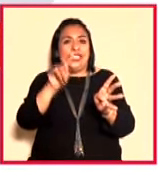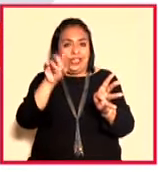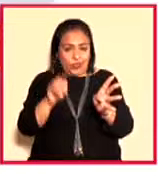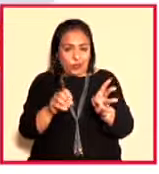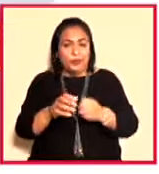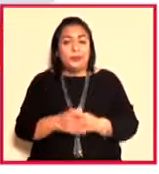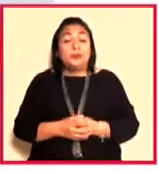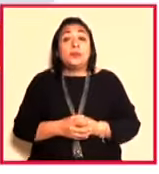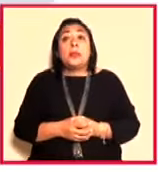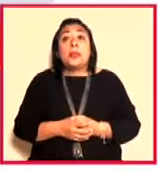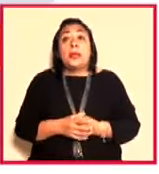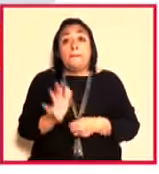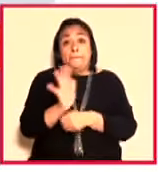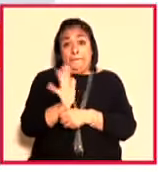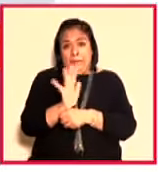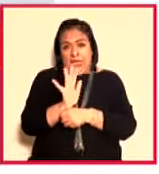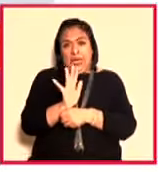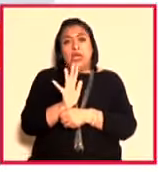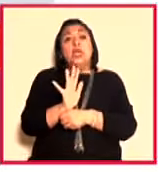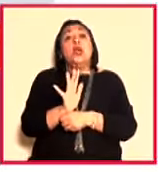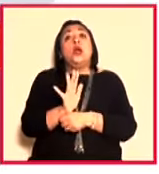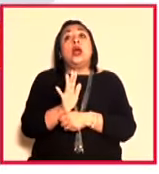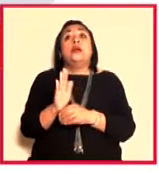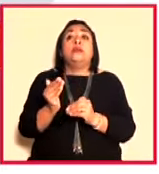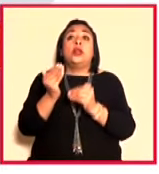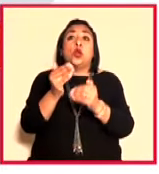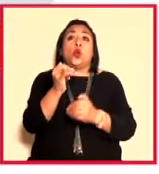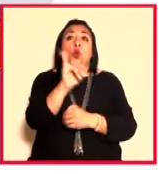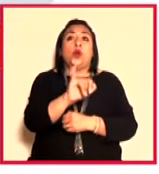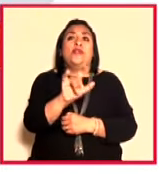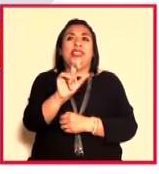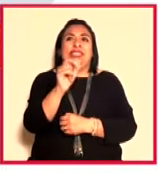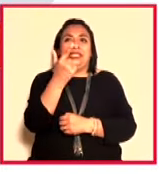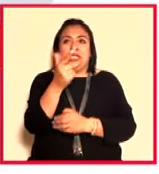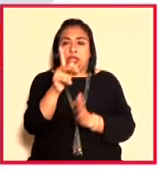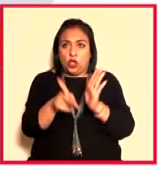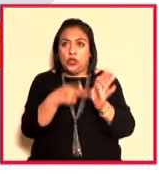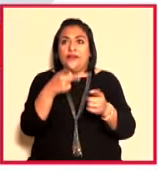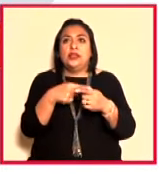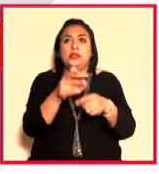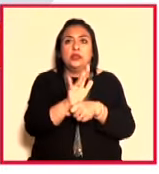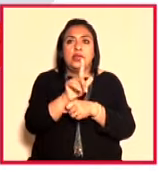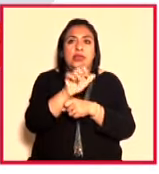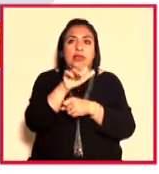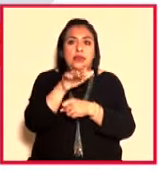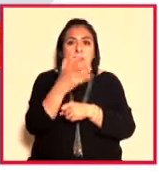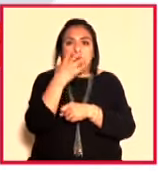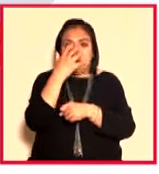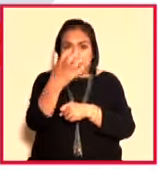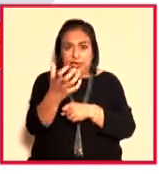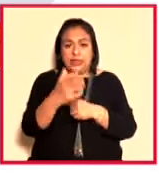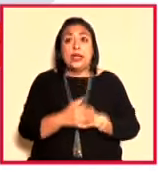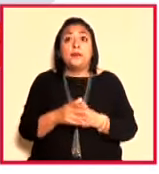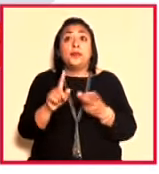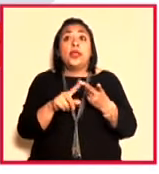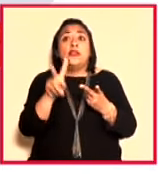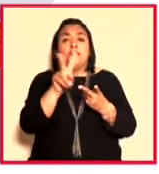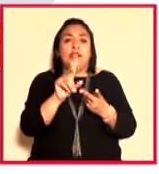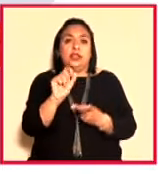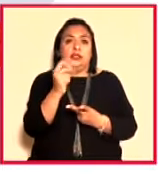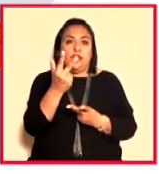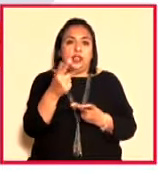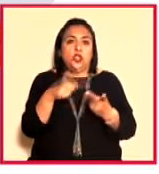Las proyecciones virtuales se reanudan hasta el jueves 27 de enero con la película Lima Grita. El viernes 28